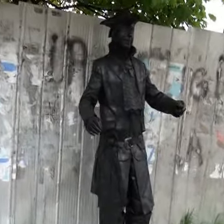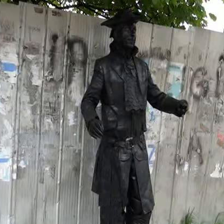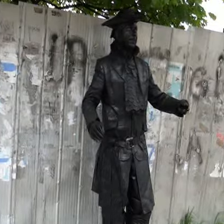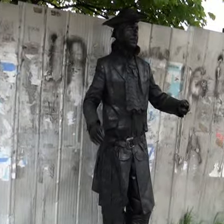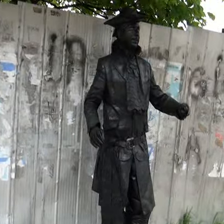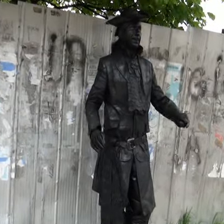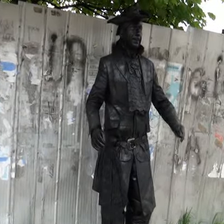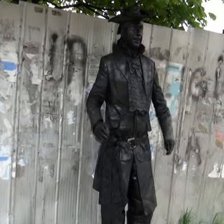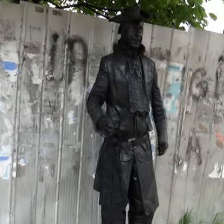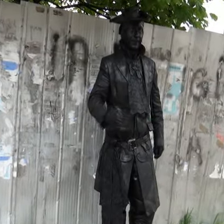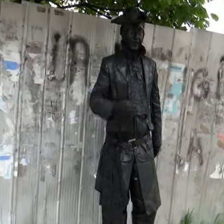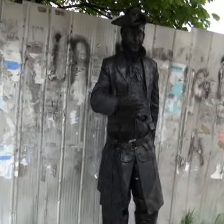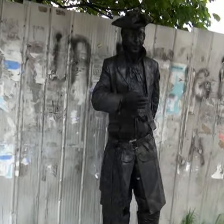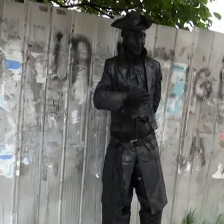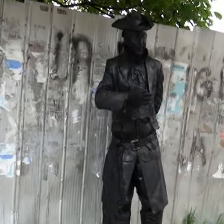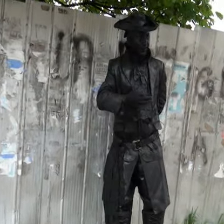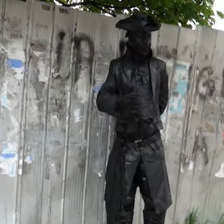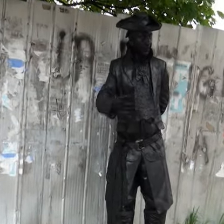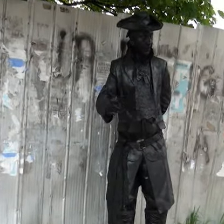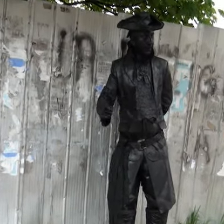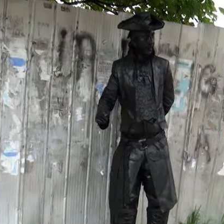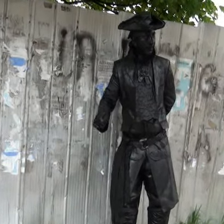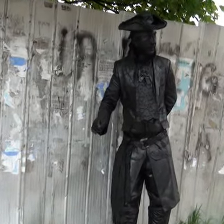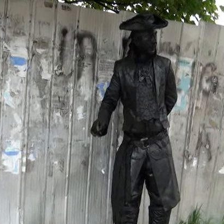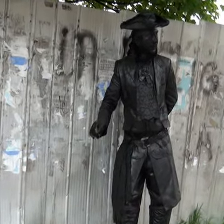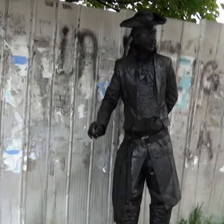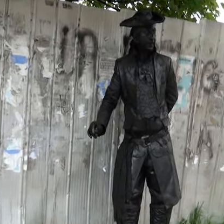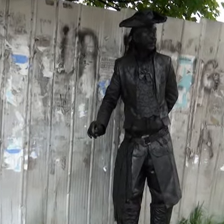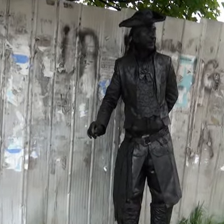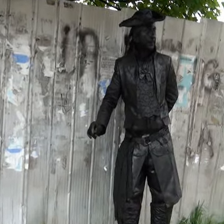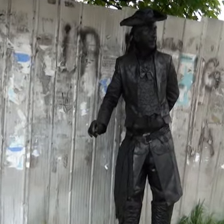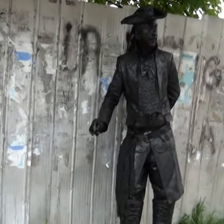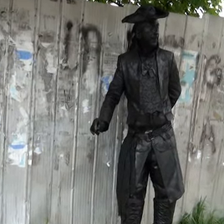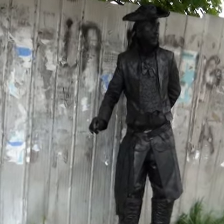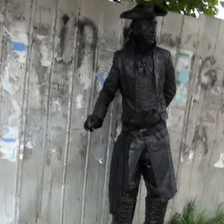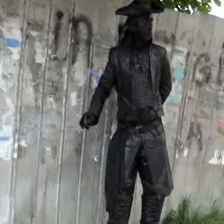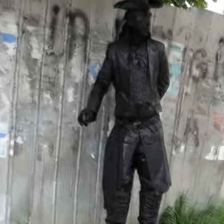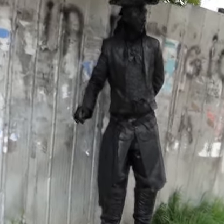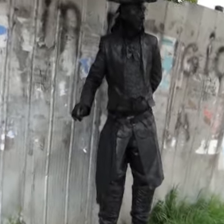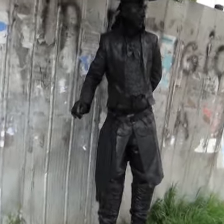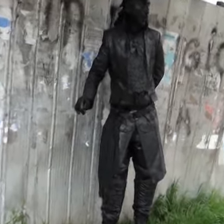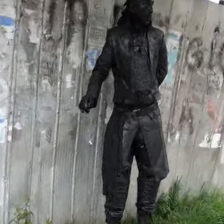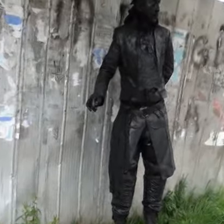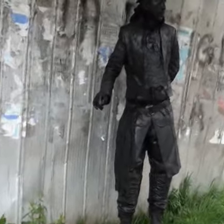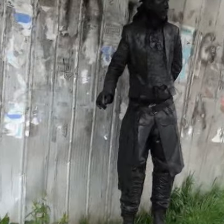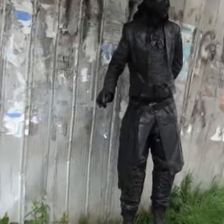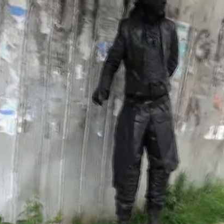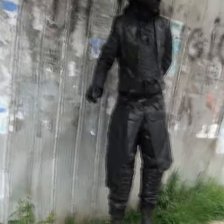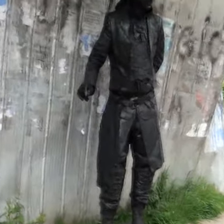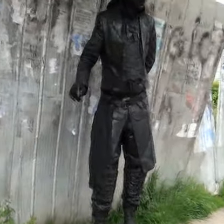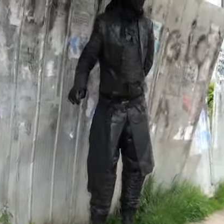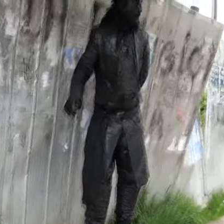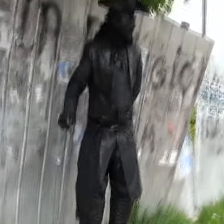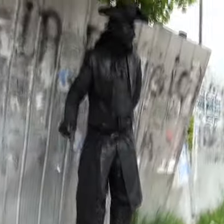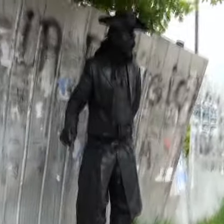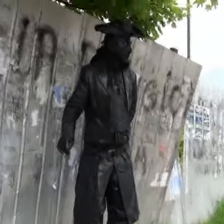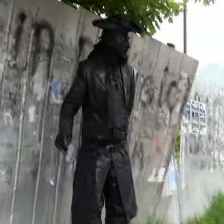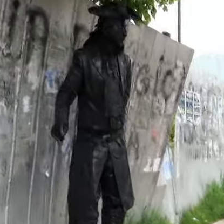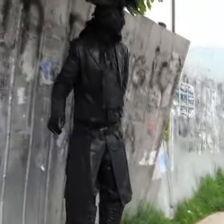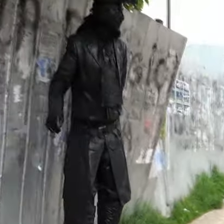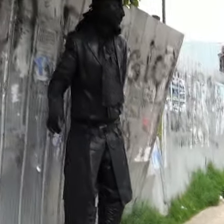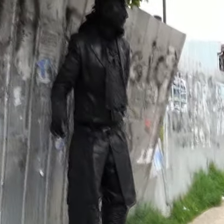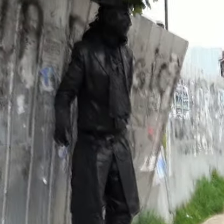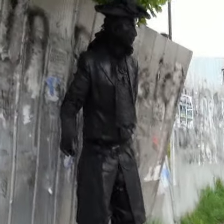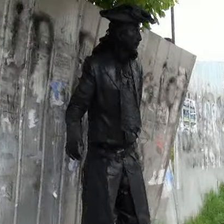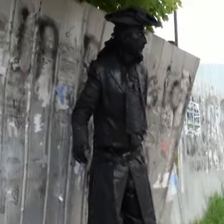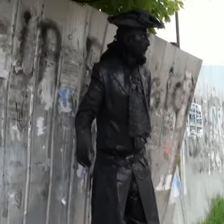que confunden la estatua viviente con el mismo, y no es lo mismo. Que el mismo es una persona que solamente se